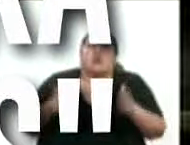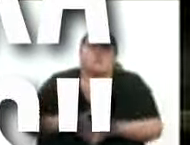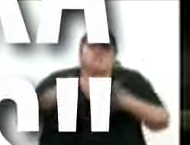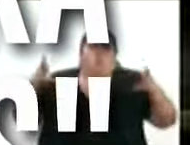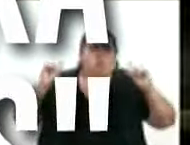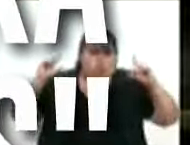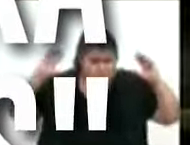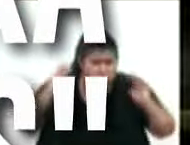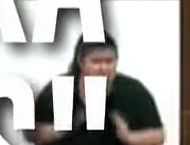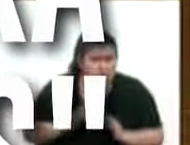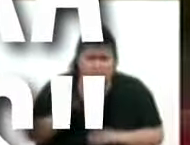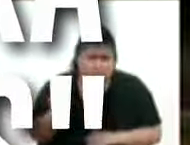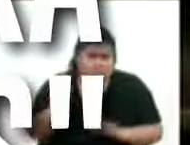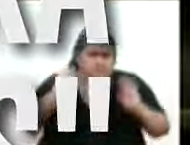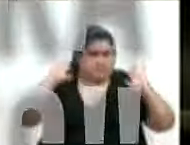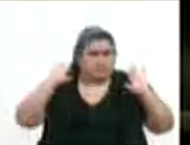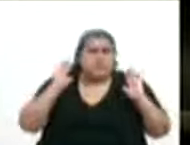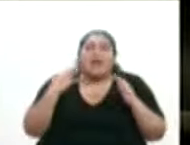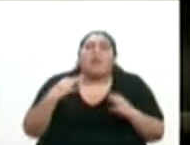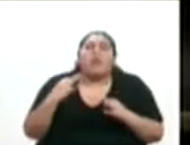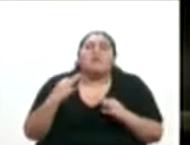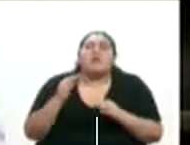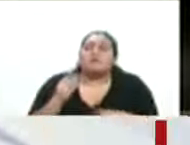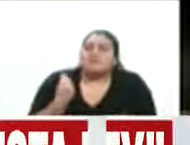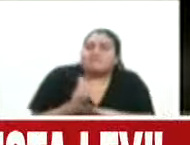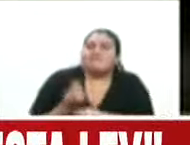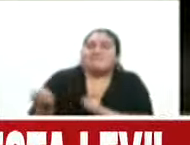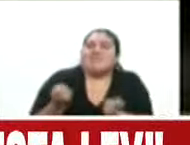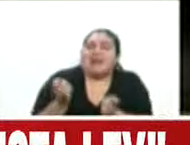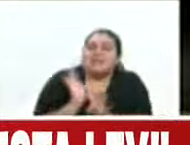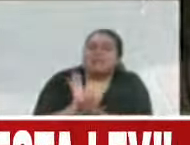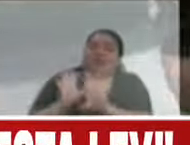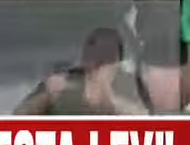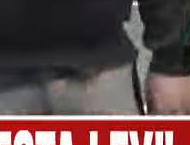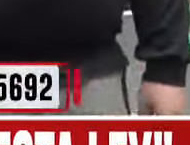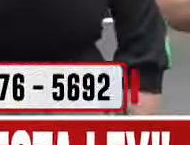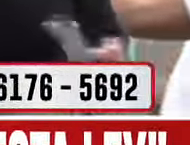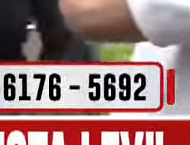sensible y más justo. Gestionar mejor no es apagar el Estado. Sí, todos coincidimos en que Argentina...